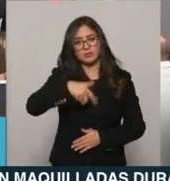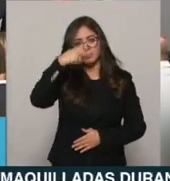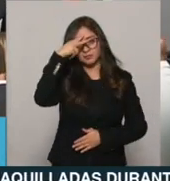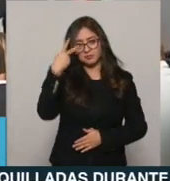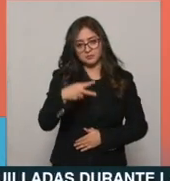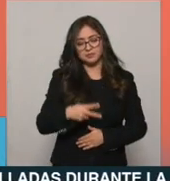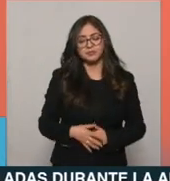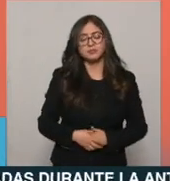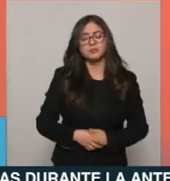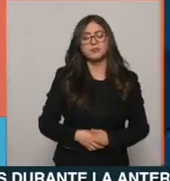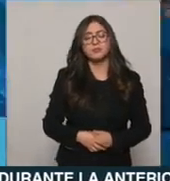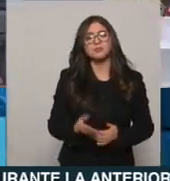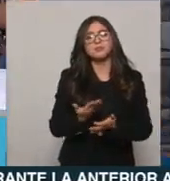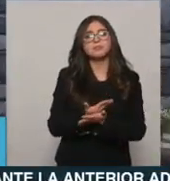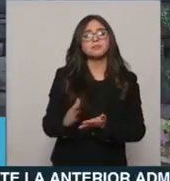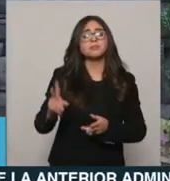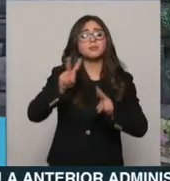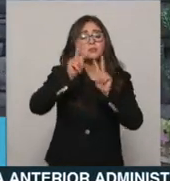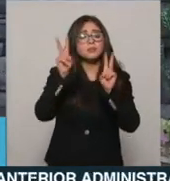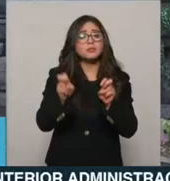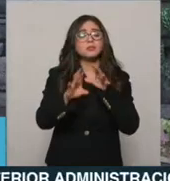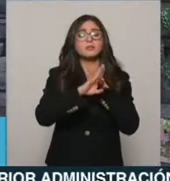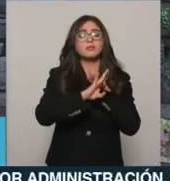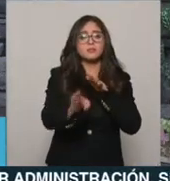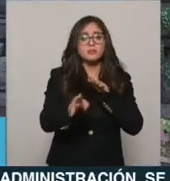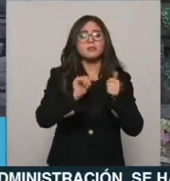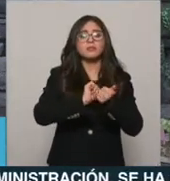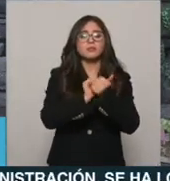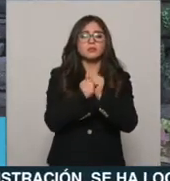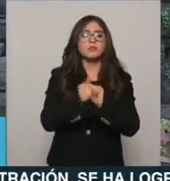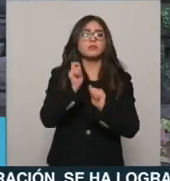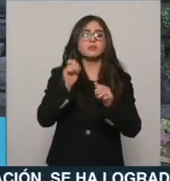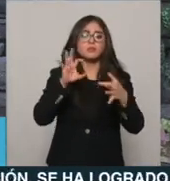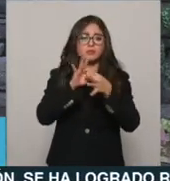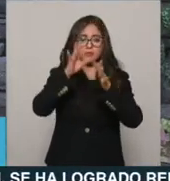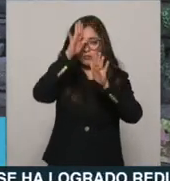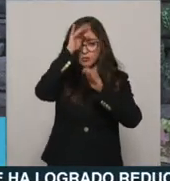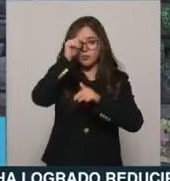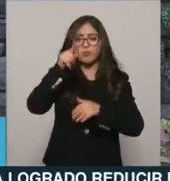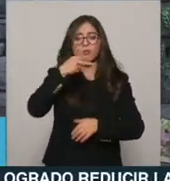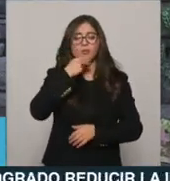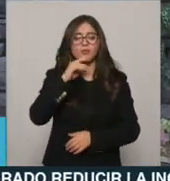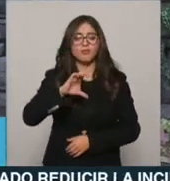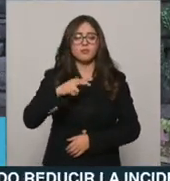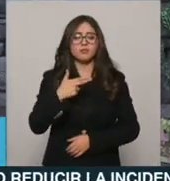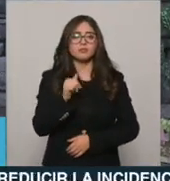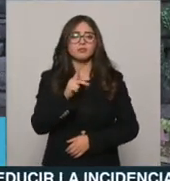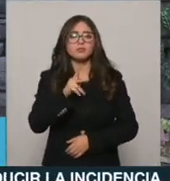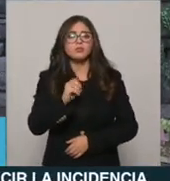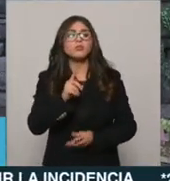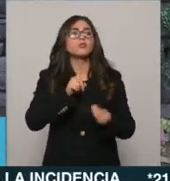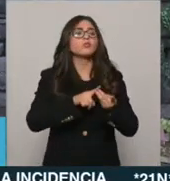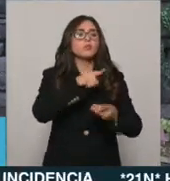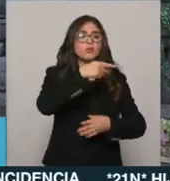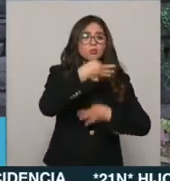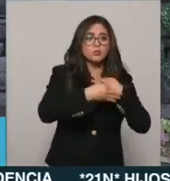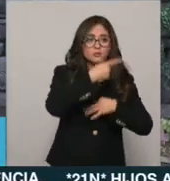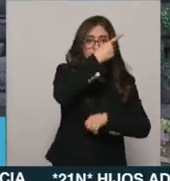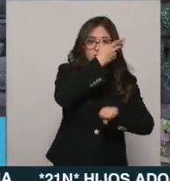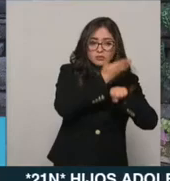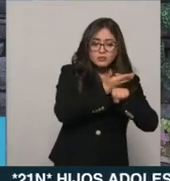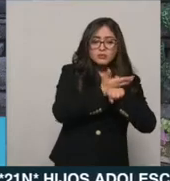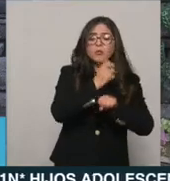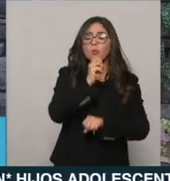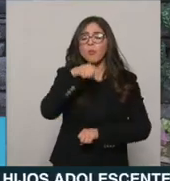del tema de los migrantes, el tema de la relación que existe respecto al Chapo Guzmán, si dónde será juzgado, si en México o en Estados